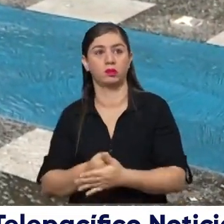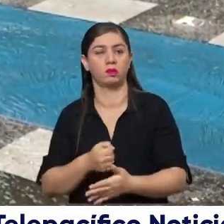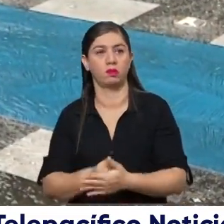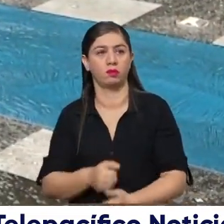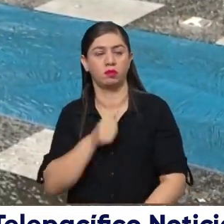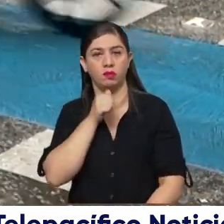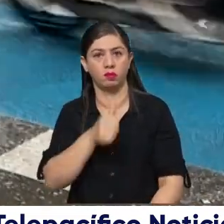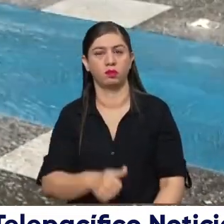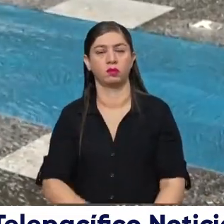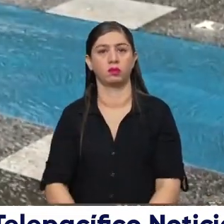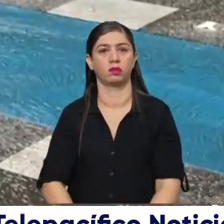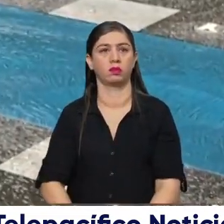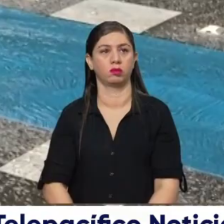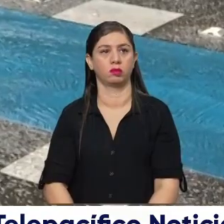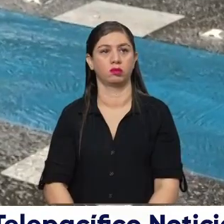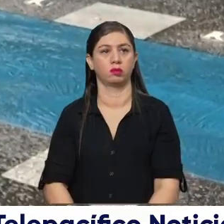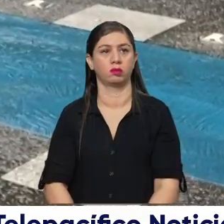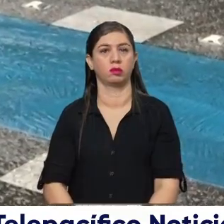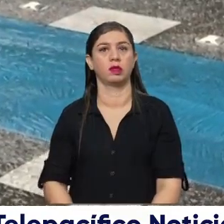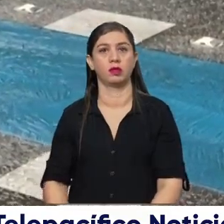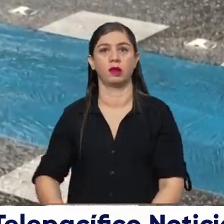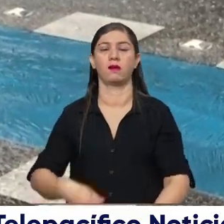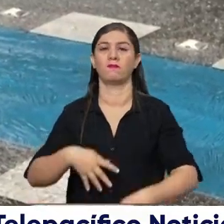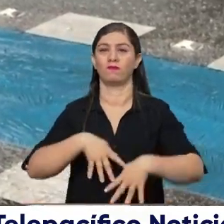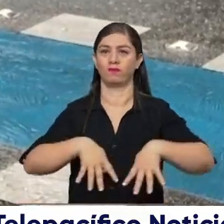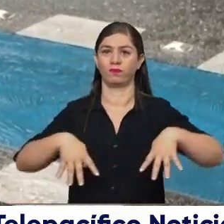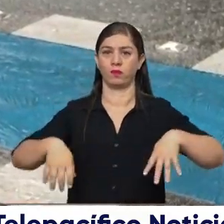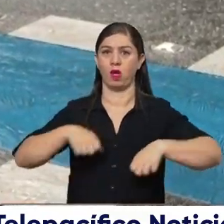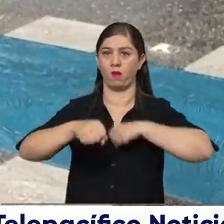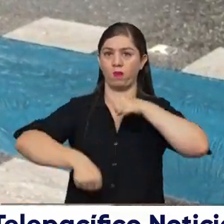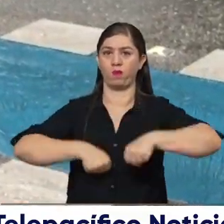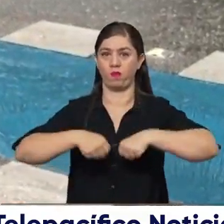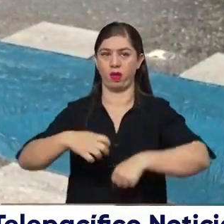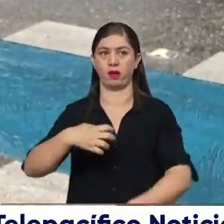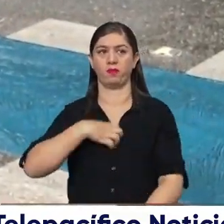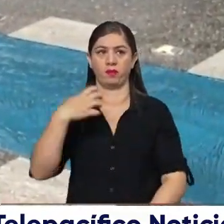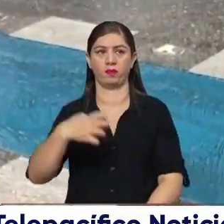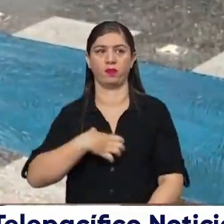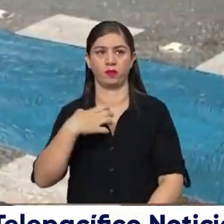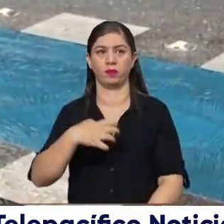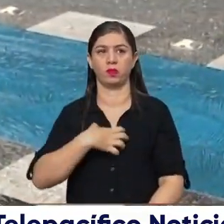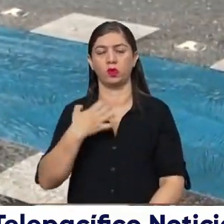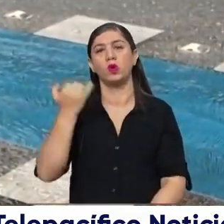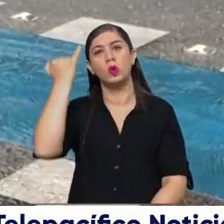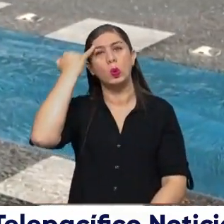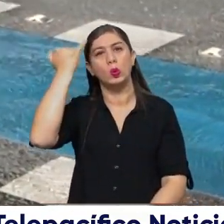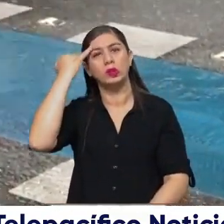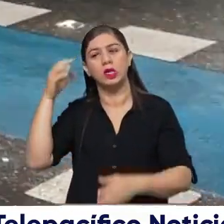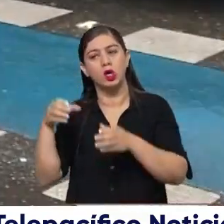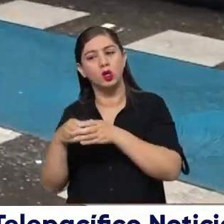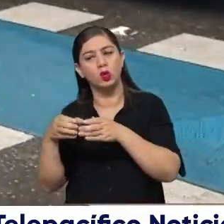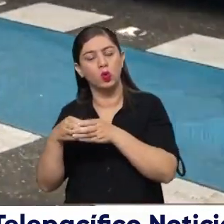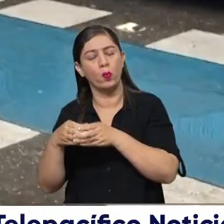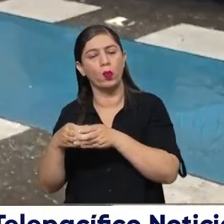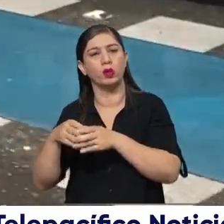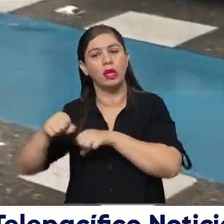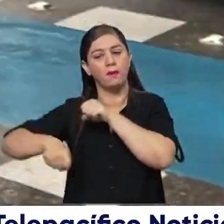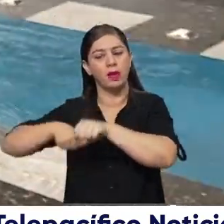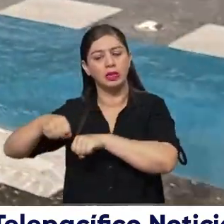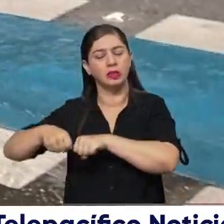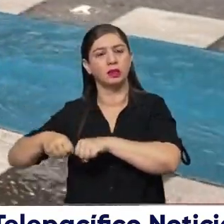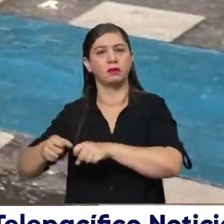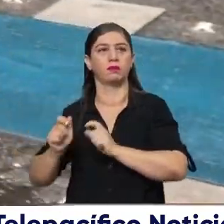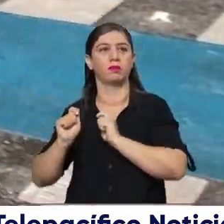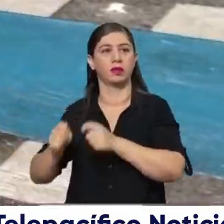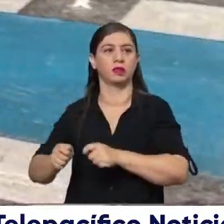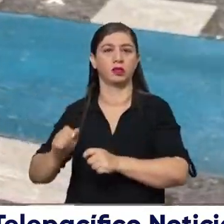la iniciativa de los vice plantones por supuesto surgió de un grupo de colectivos que nos hemos denominado